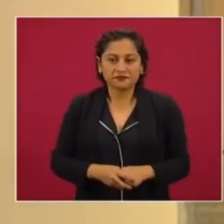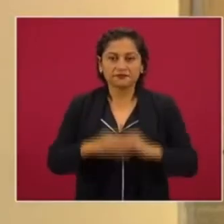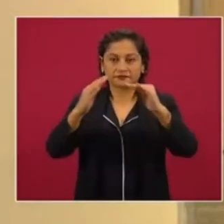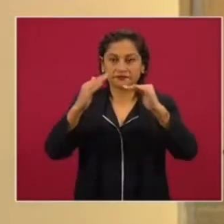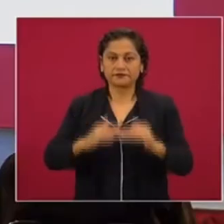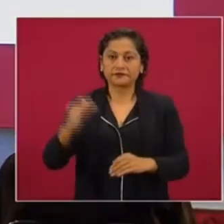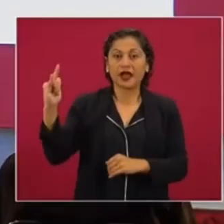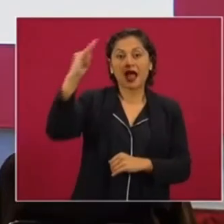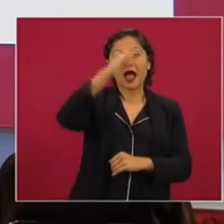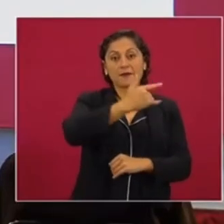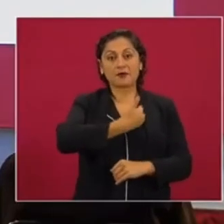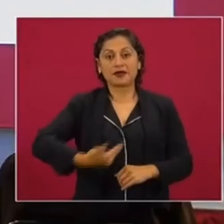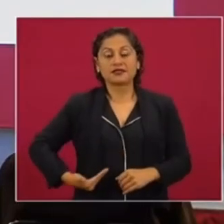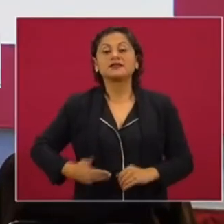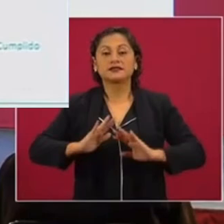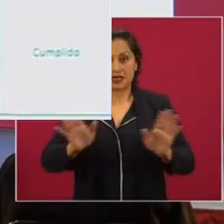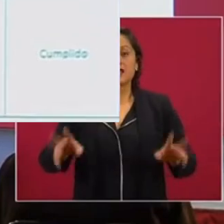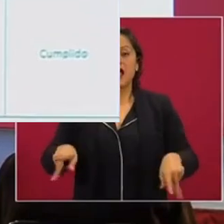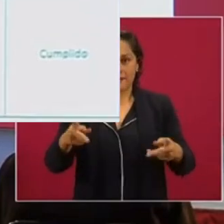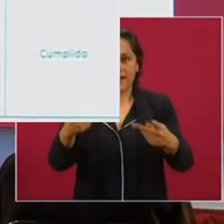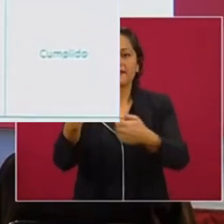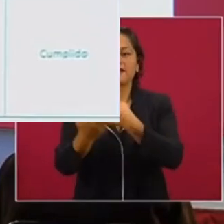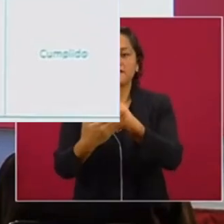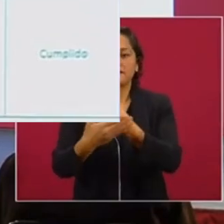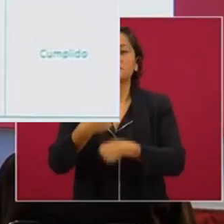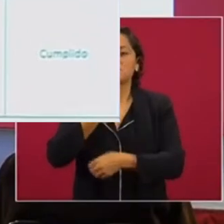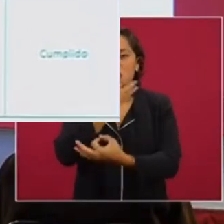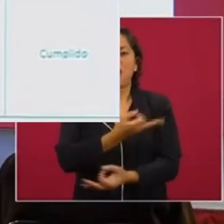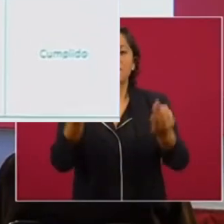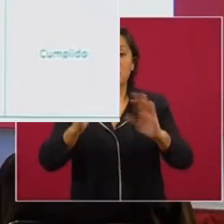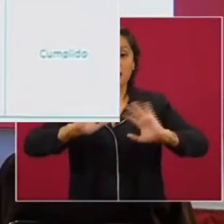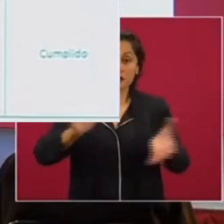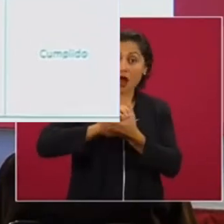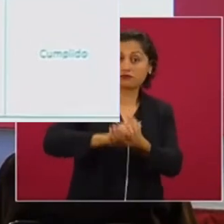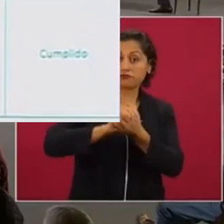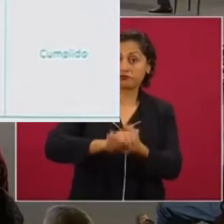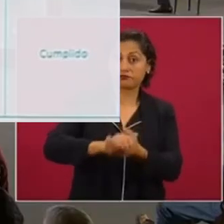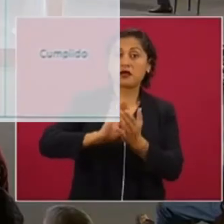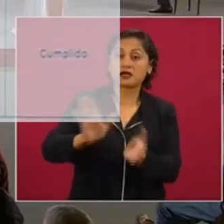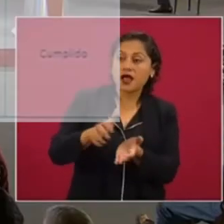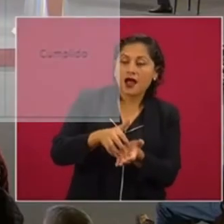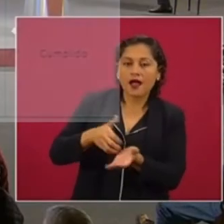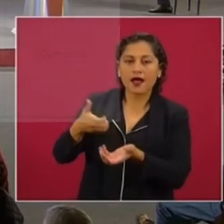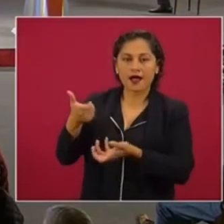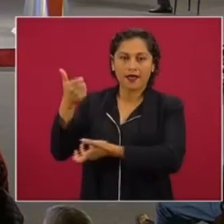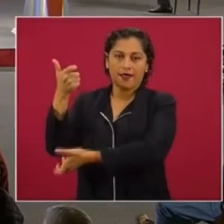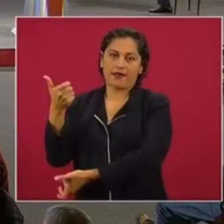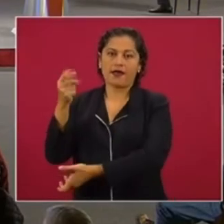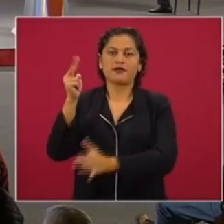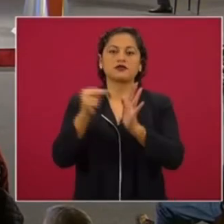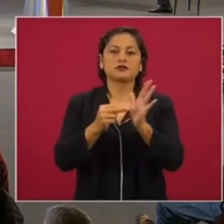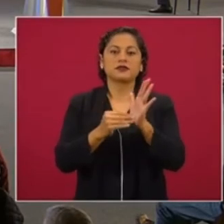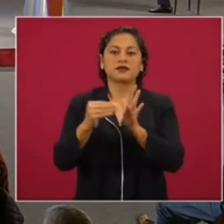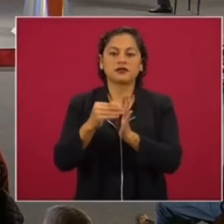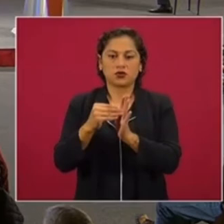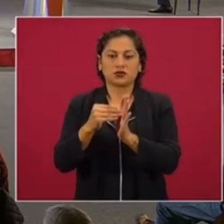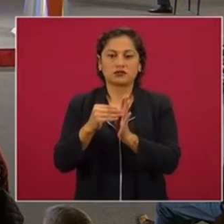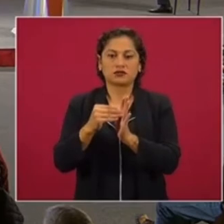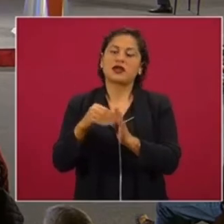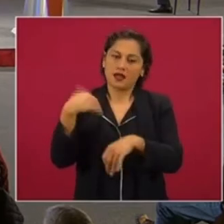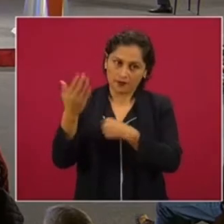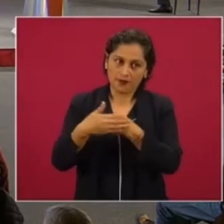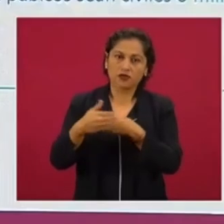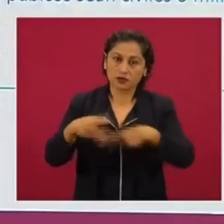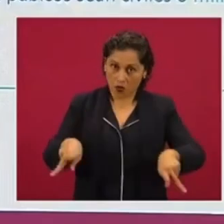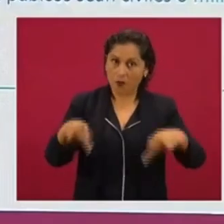Estén vente en la vía presidencial. Ya les voy a dar una buena noticia en unos días más. Ya se rifó, ya le sacamos como 2 mil millones. Y todavía se va a